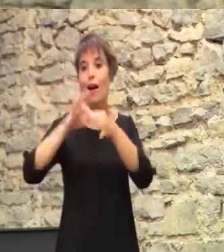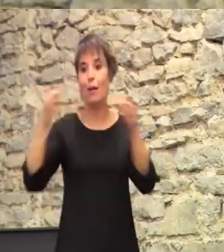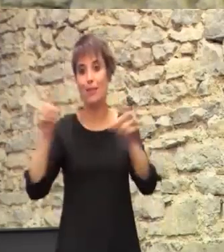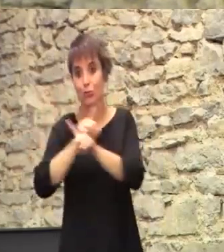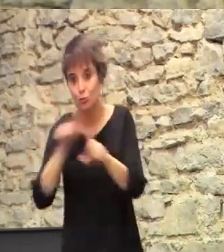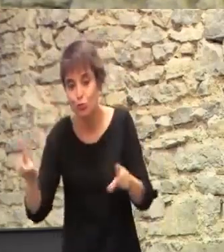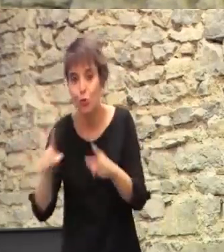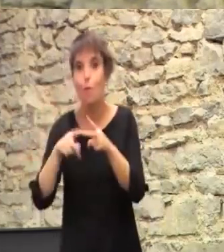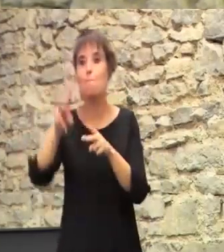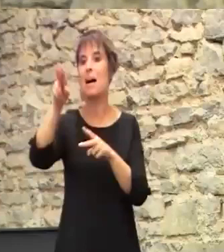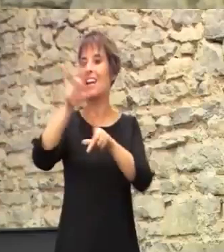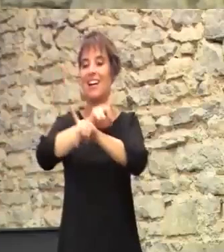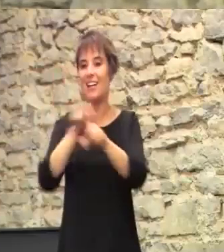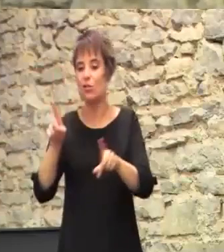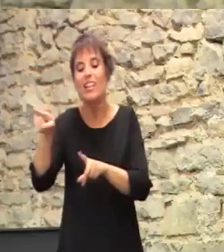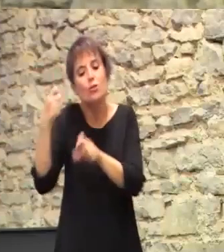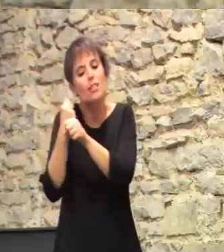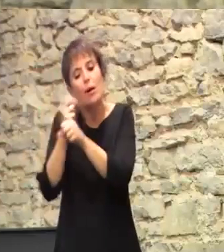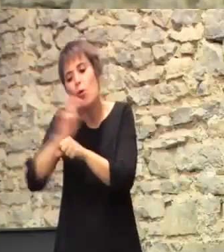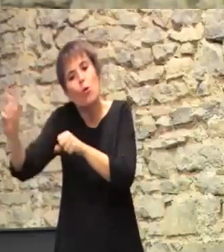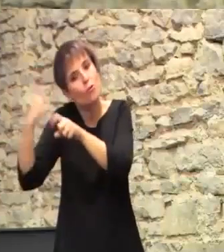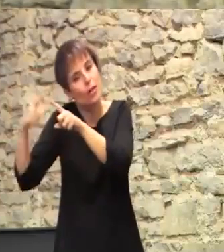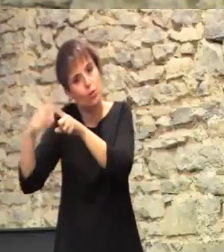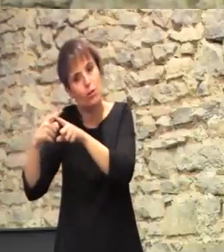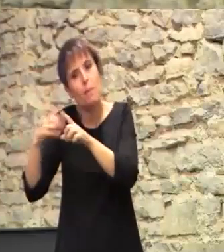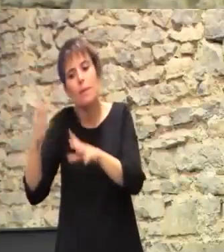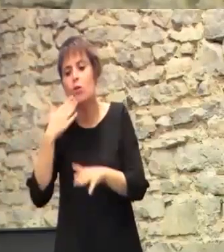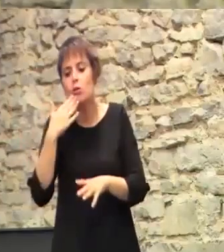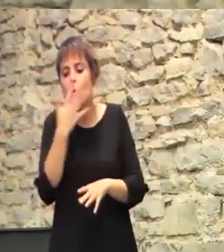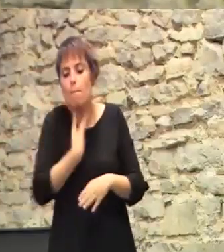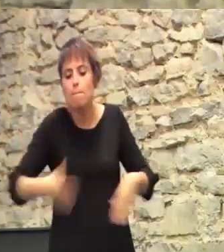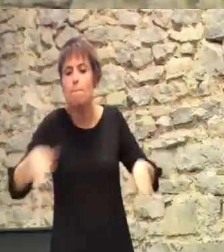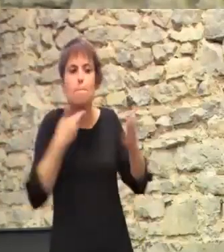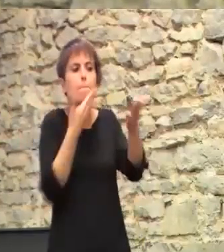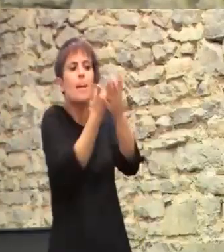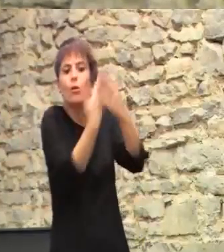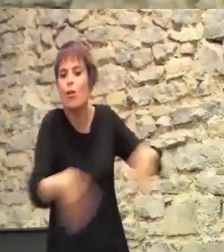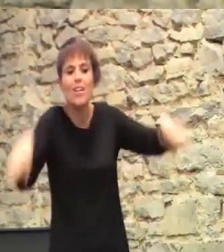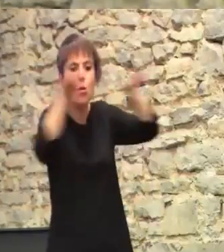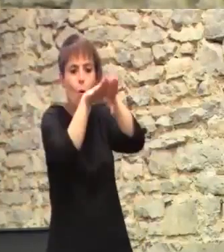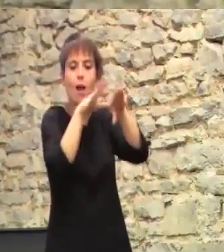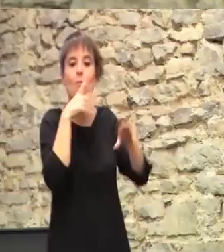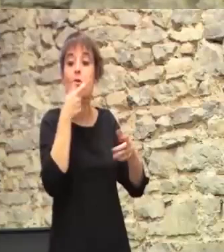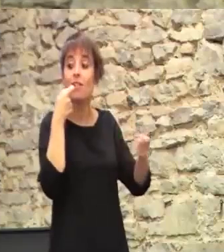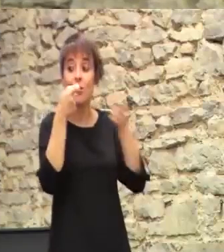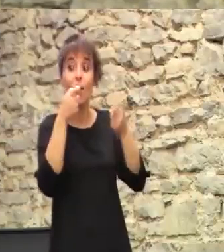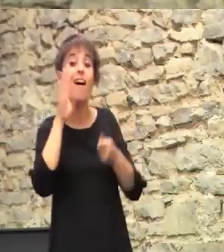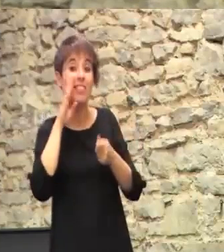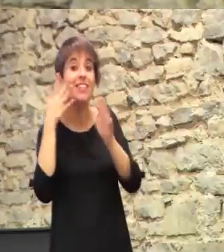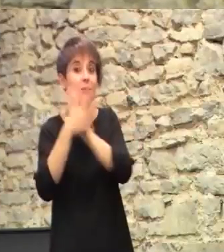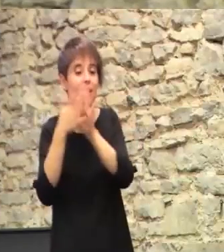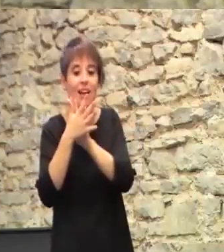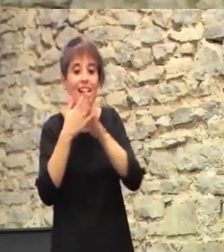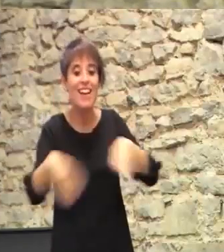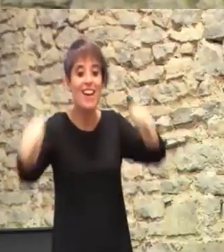pareja de lo que sea eso eso se trabajo otra cosa pero por qué no pedir de igual igual de verdad porque las negociaciones como decía clara